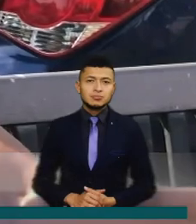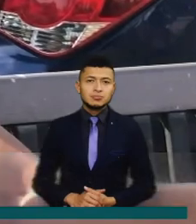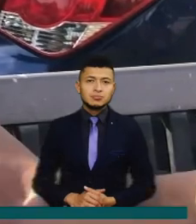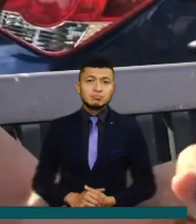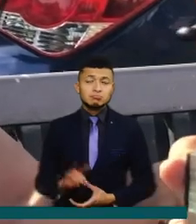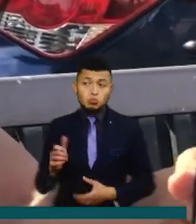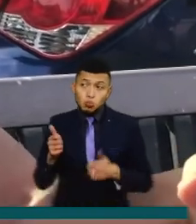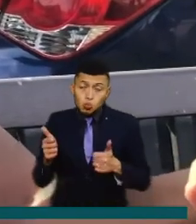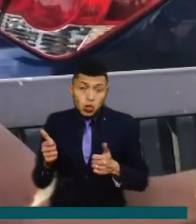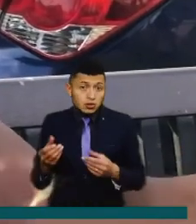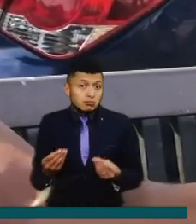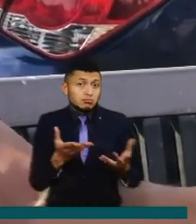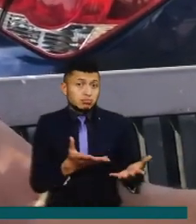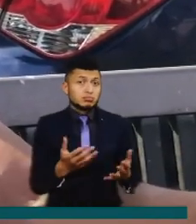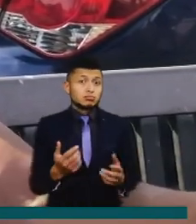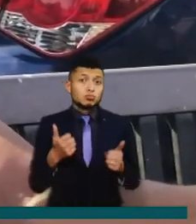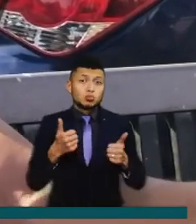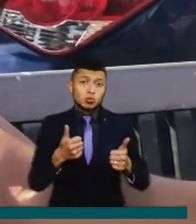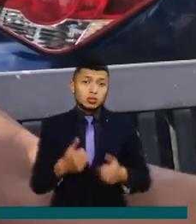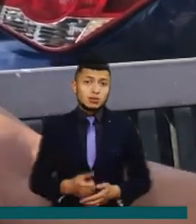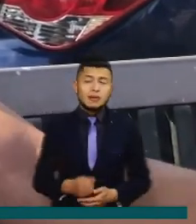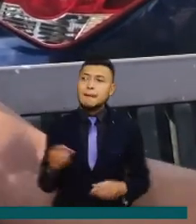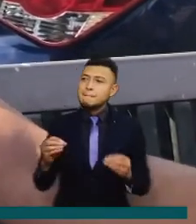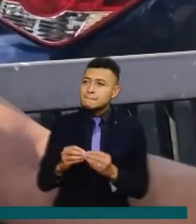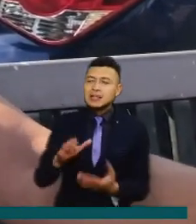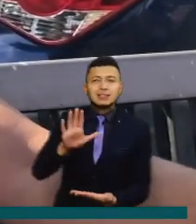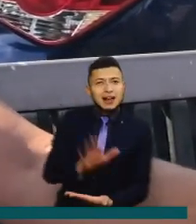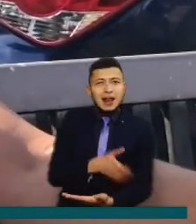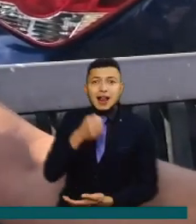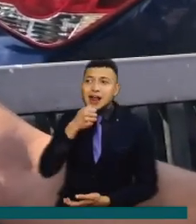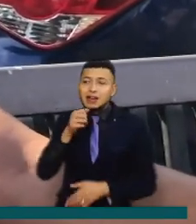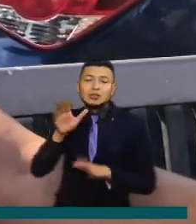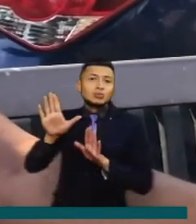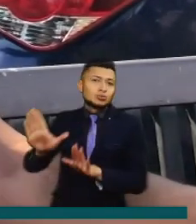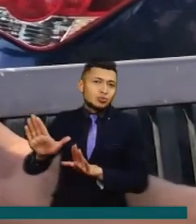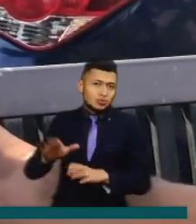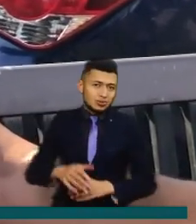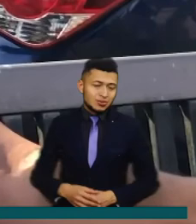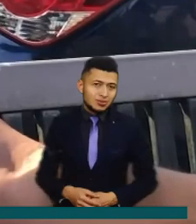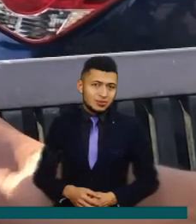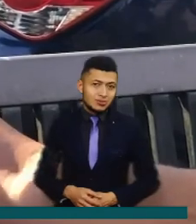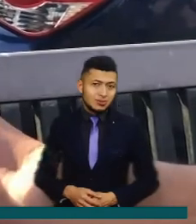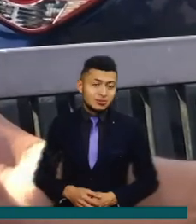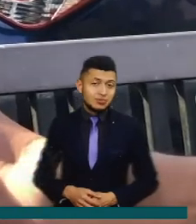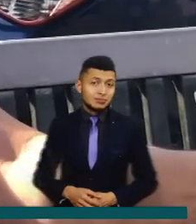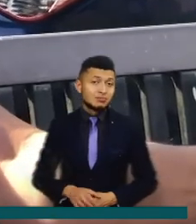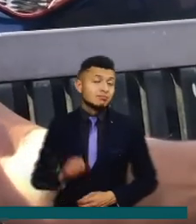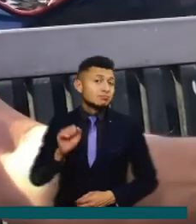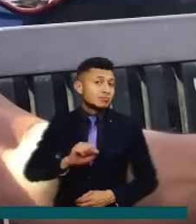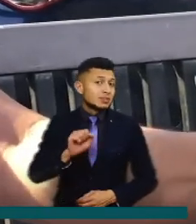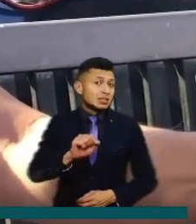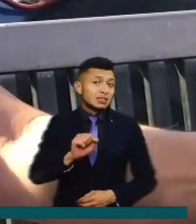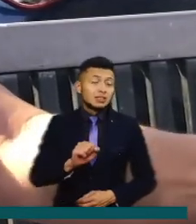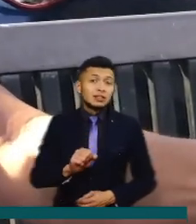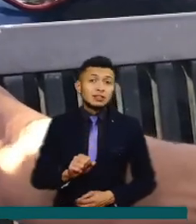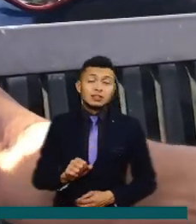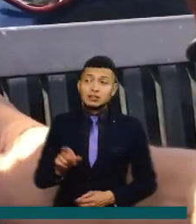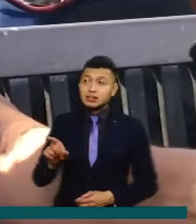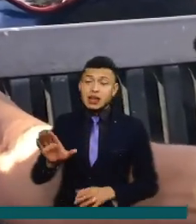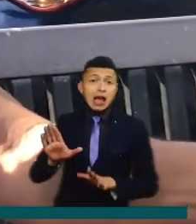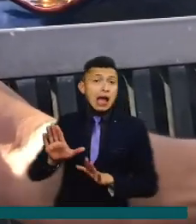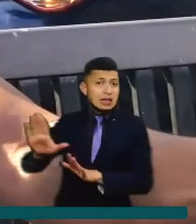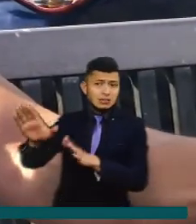Es bueno. Ajá. ¿Y es lo que cantan, canciones? Sí, pues de hecho son... Es el